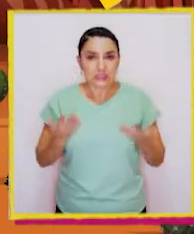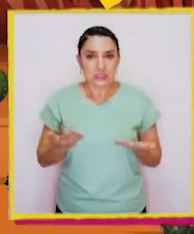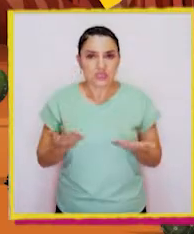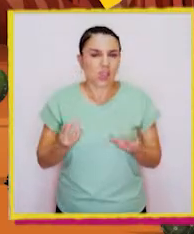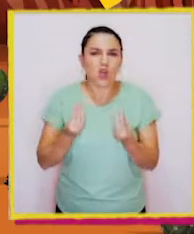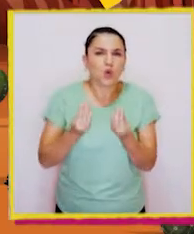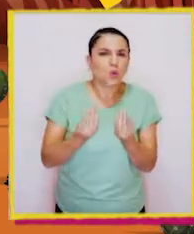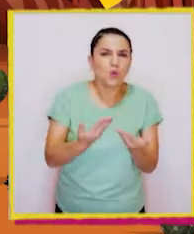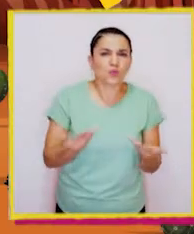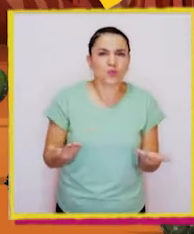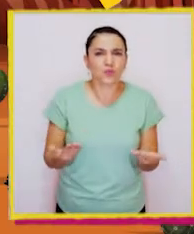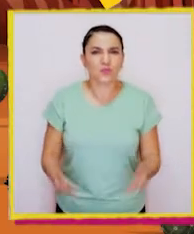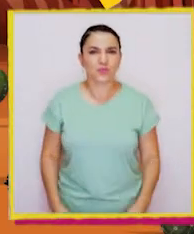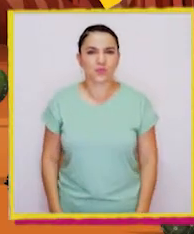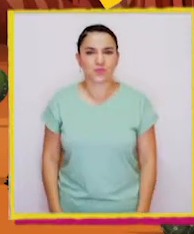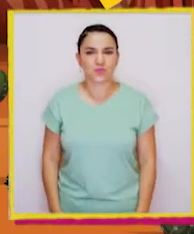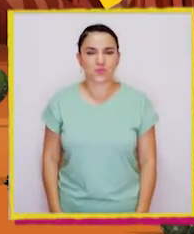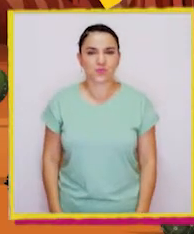¡Ay! ¿Y cómo lo hicieron?